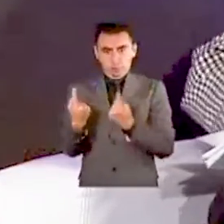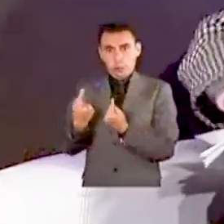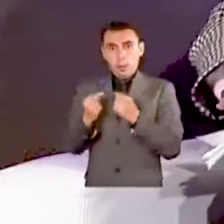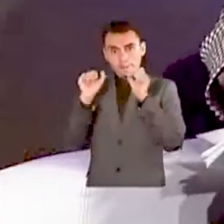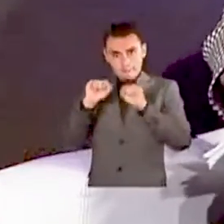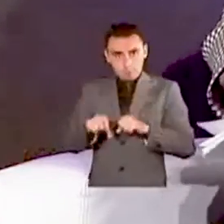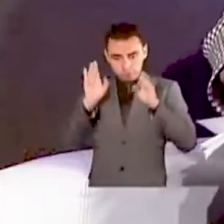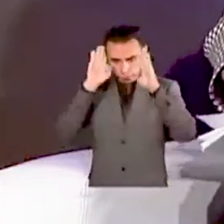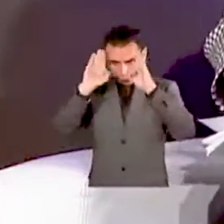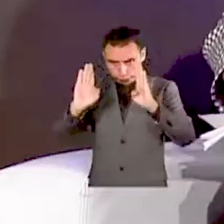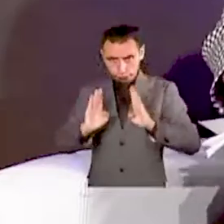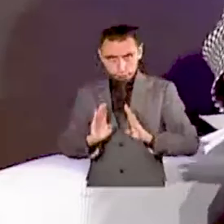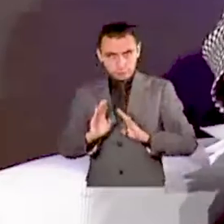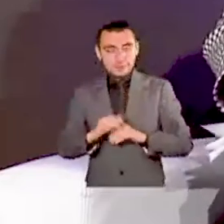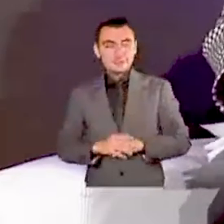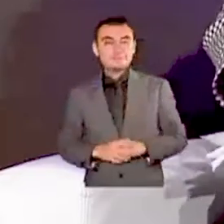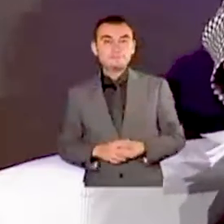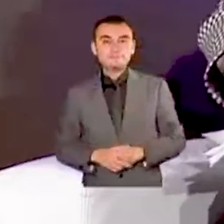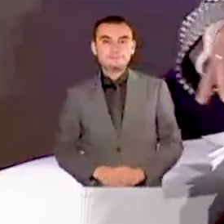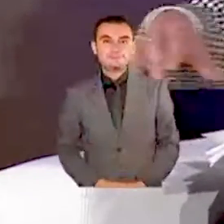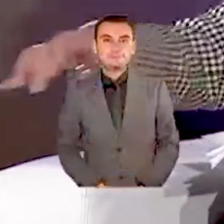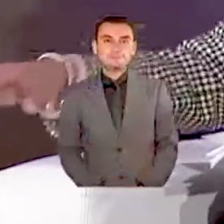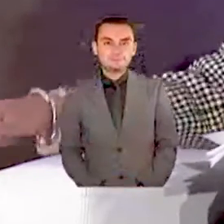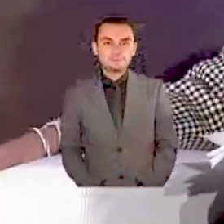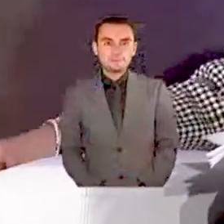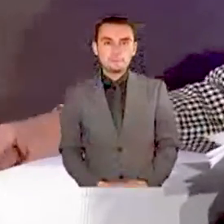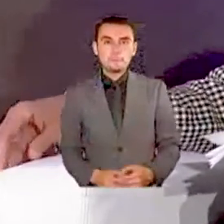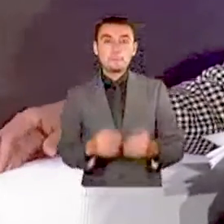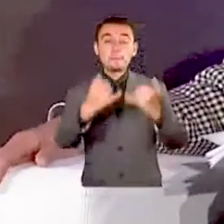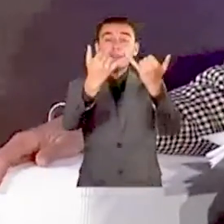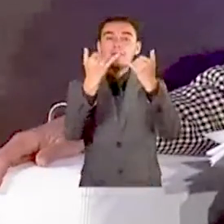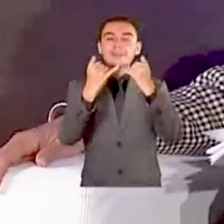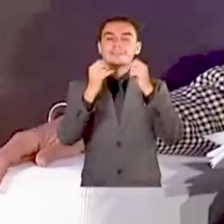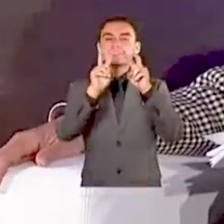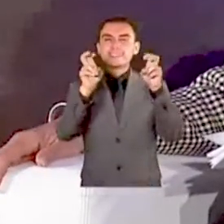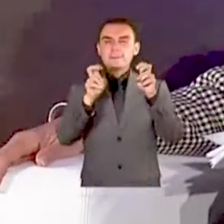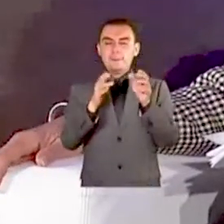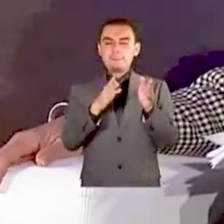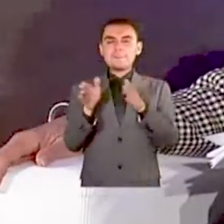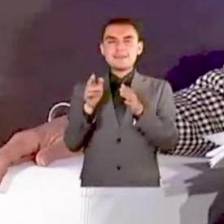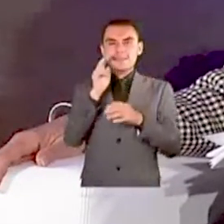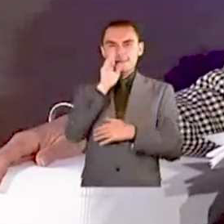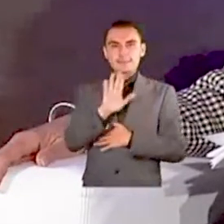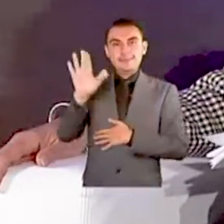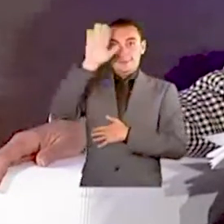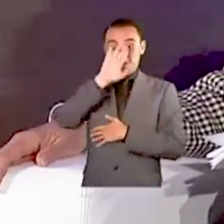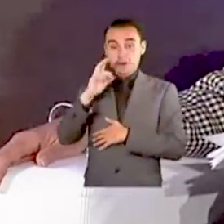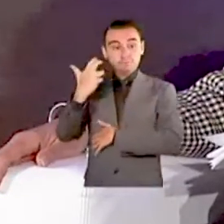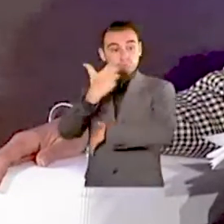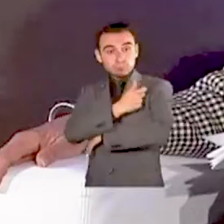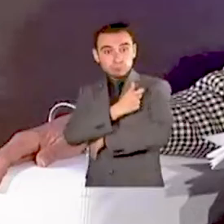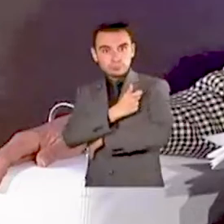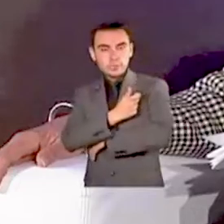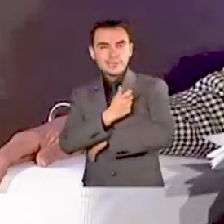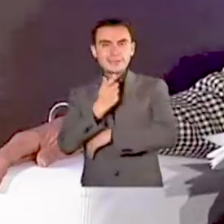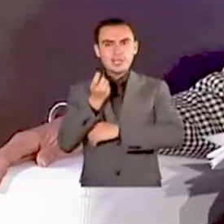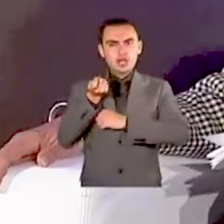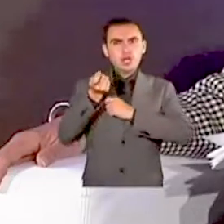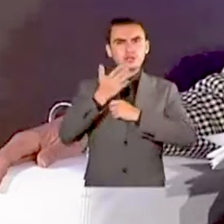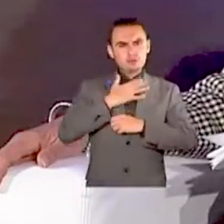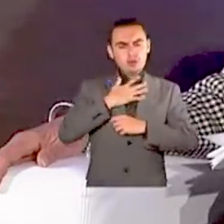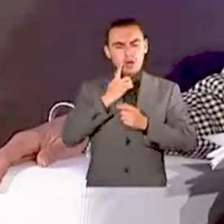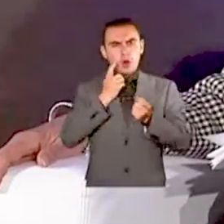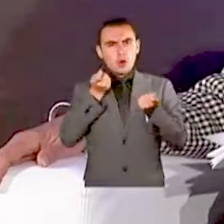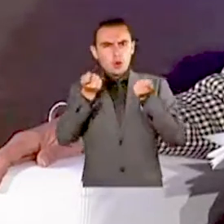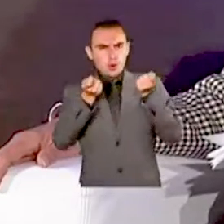atender pues todos estos temas. El tema del Plan Nacional de Vacunación y el control que se